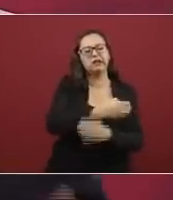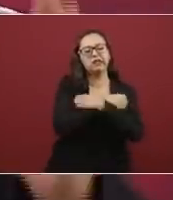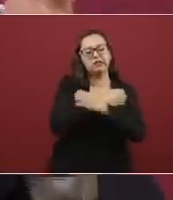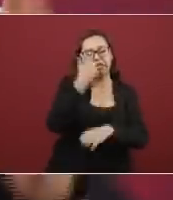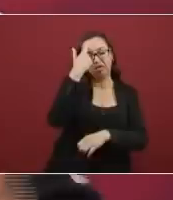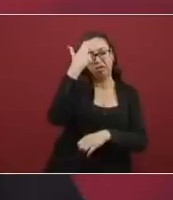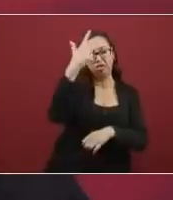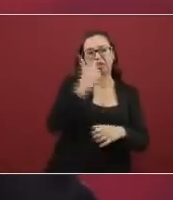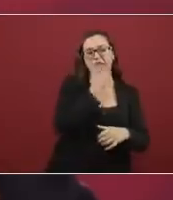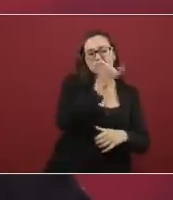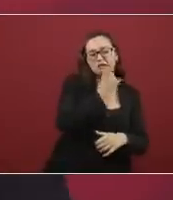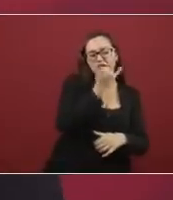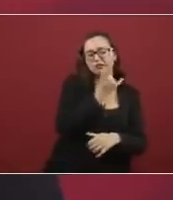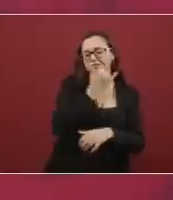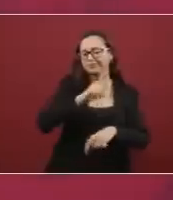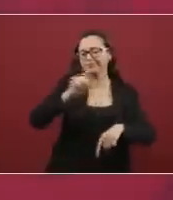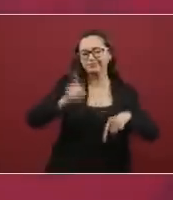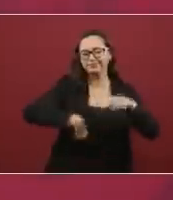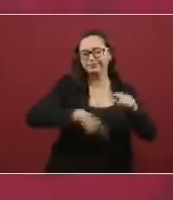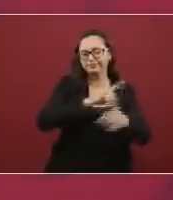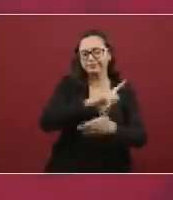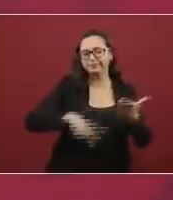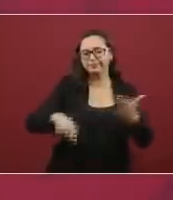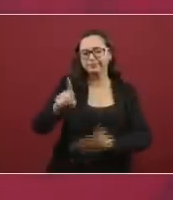educativa y fortalecer